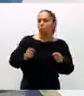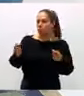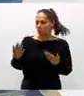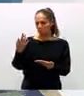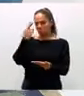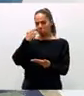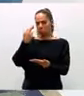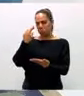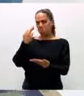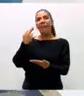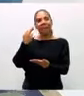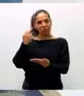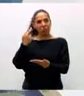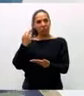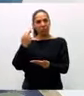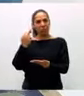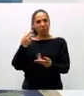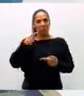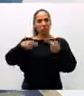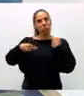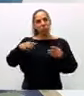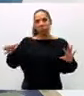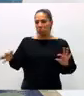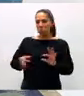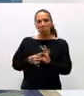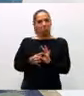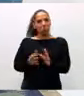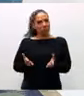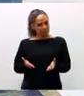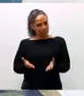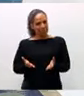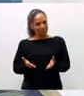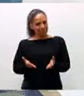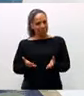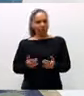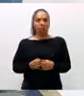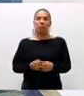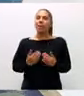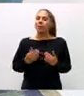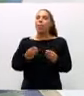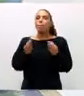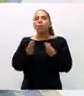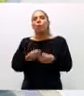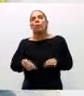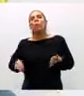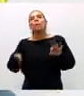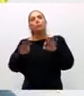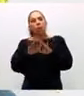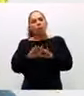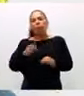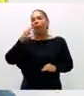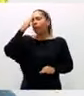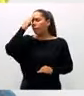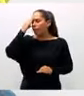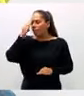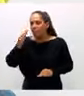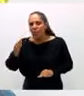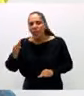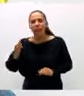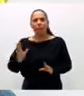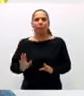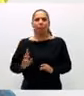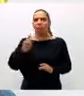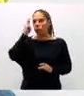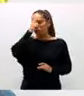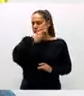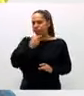de varias rondas de diálogo, porque a veces nos gana la prisa y queremos que el conflicto se resuelva rápido, y eso